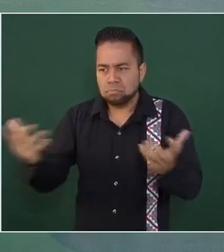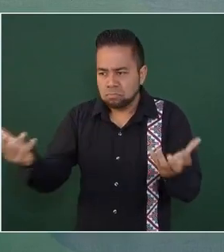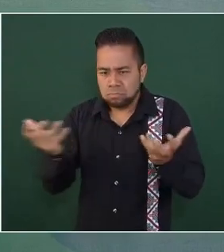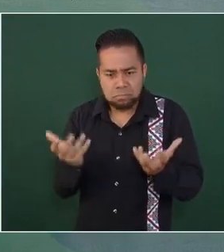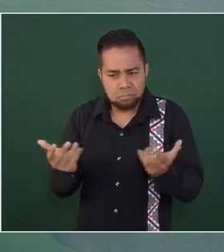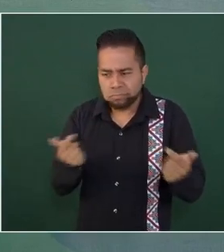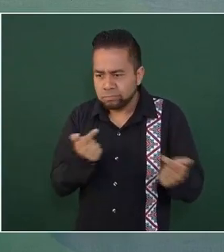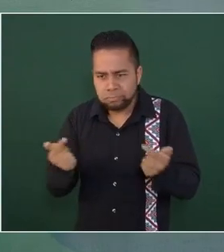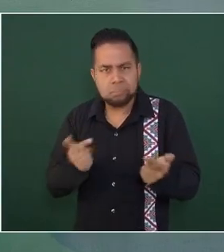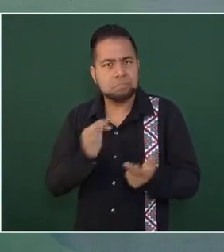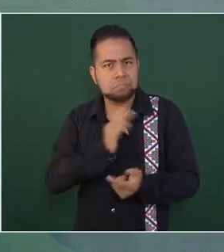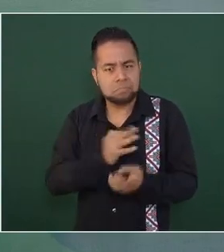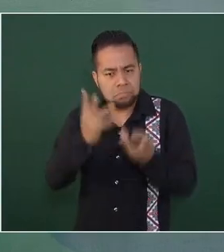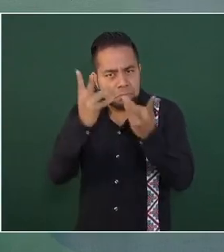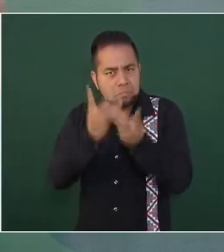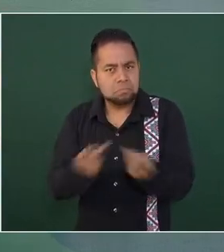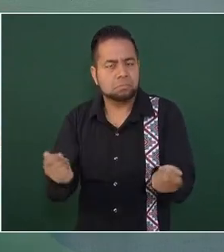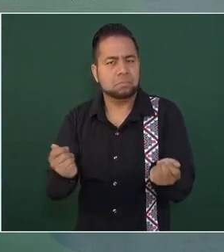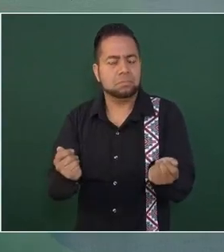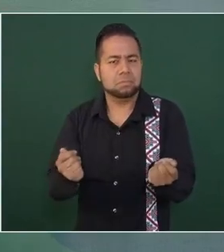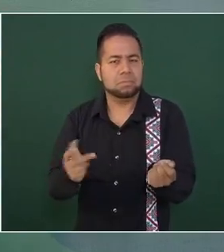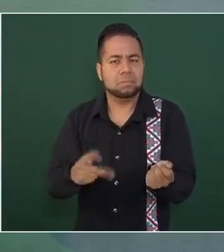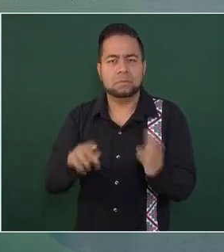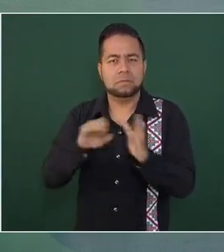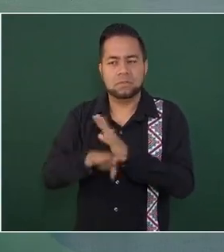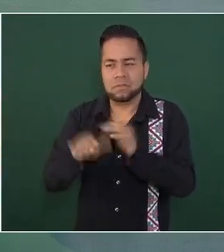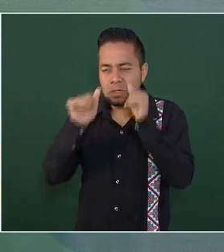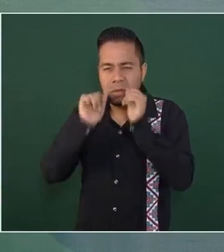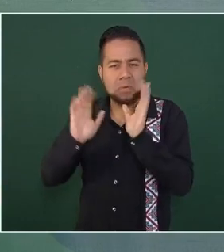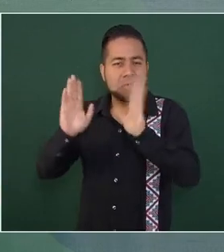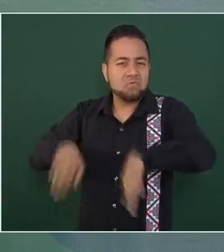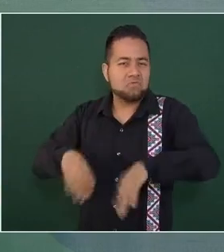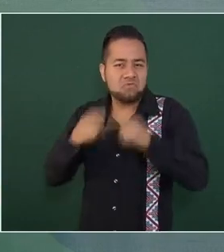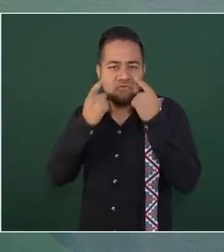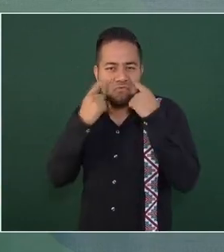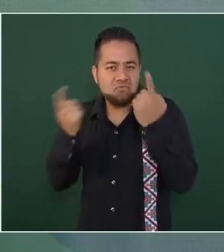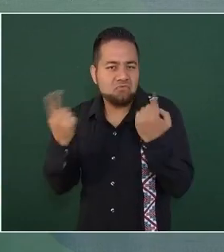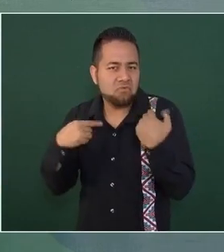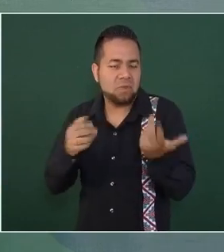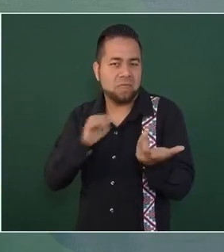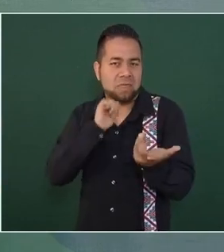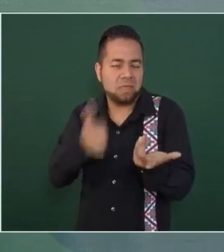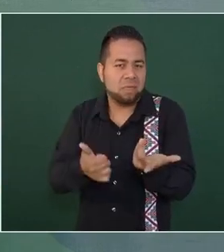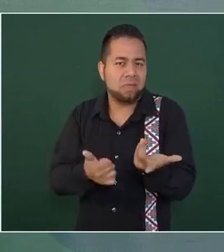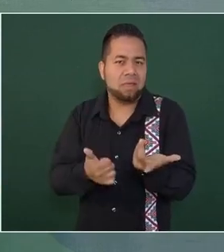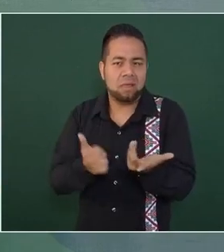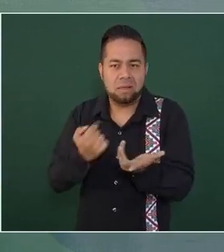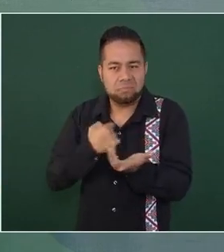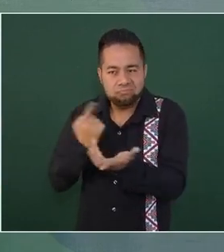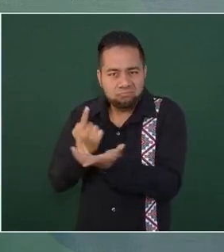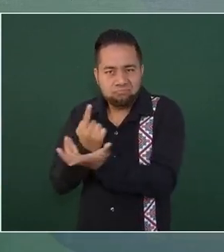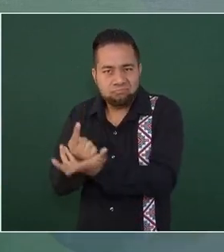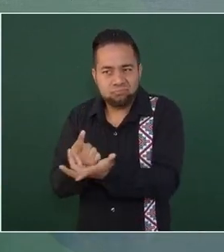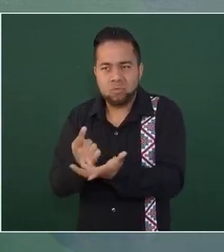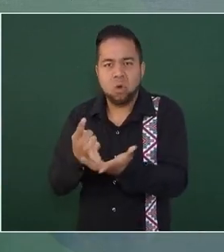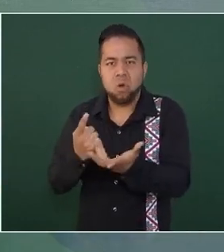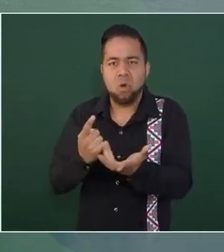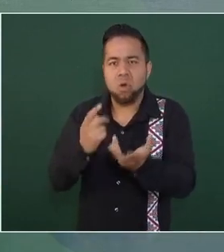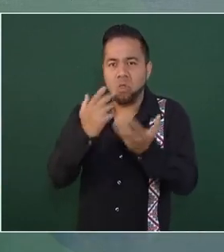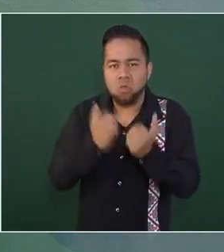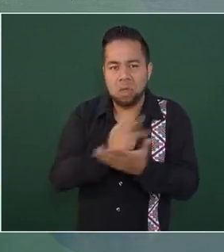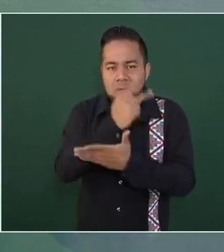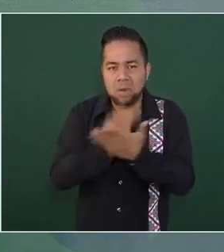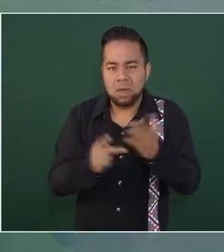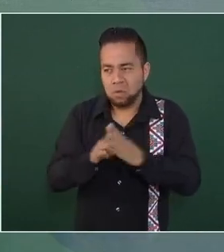pero si no se atiende o no hay un plan como tú